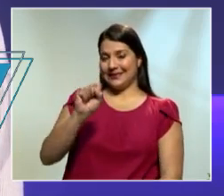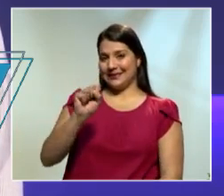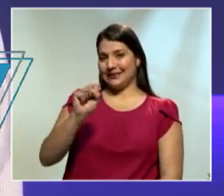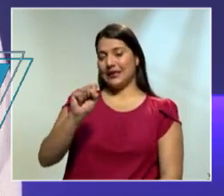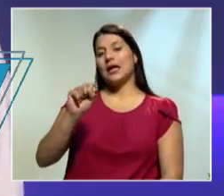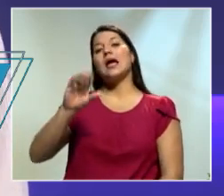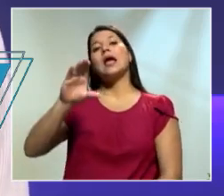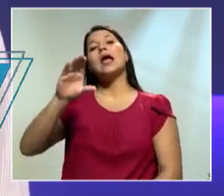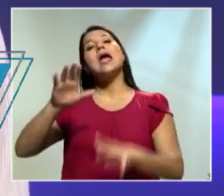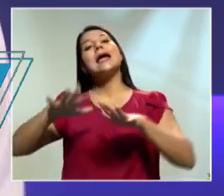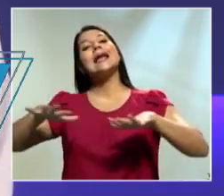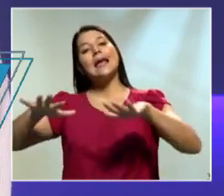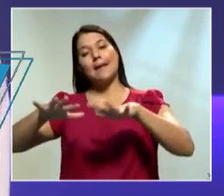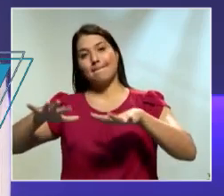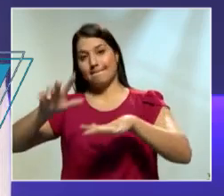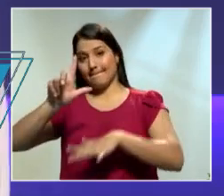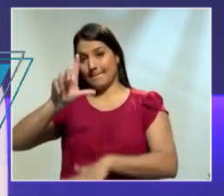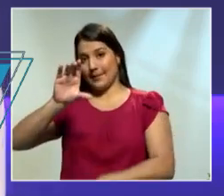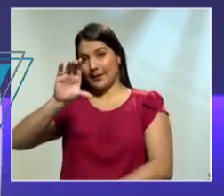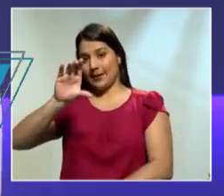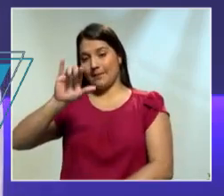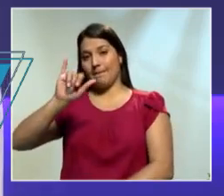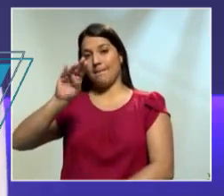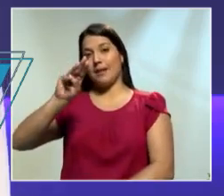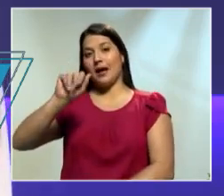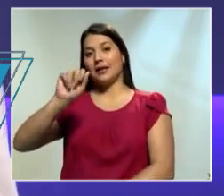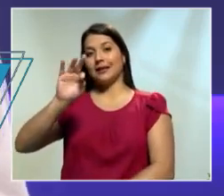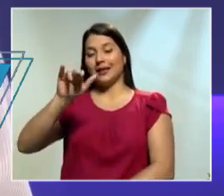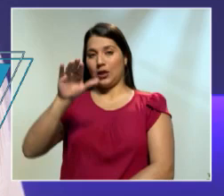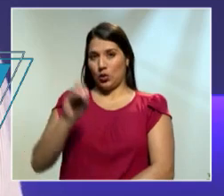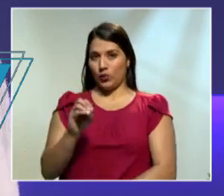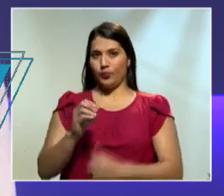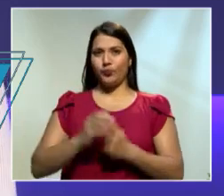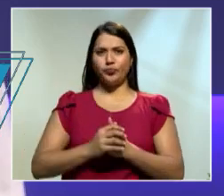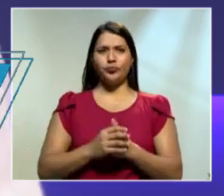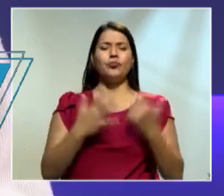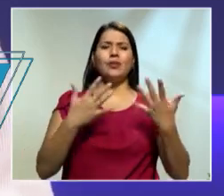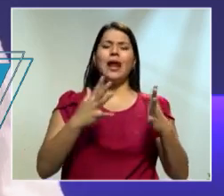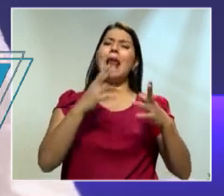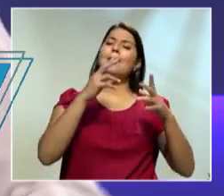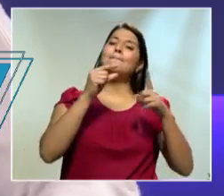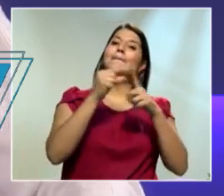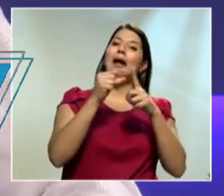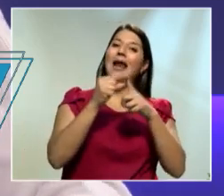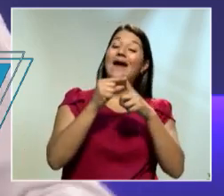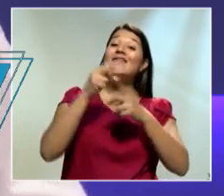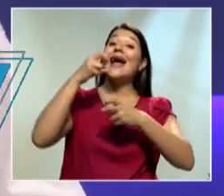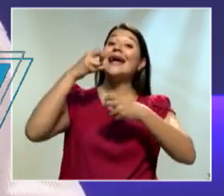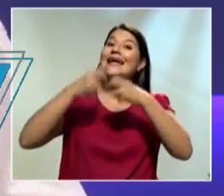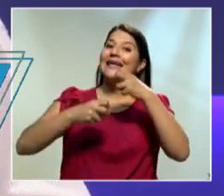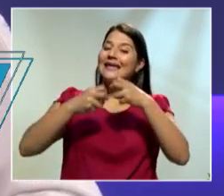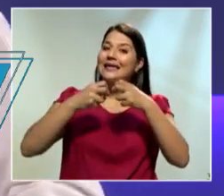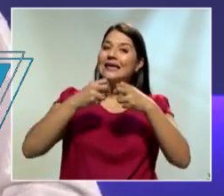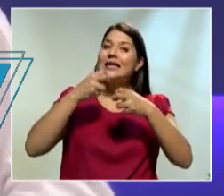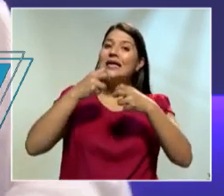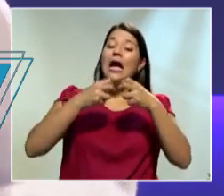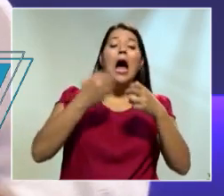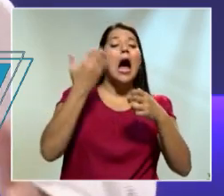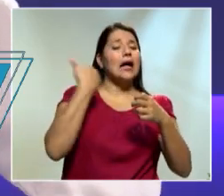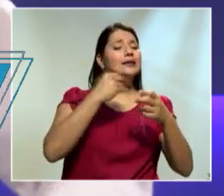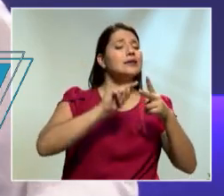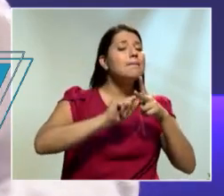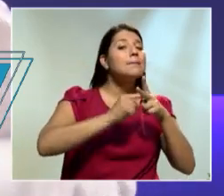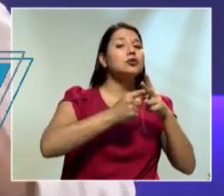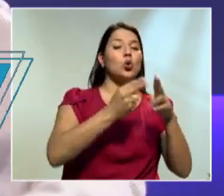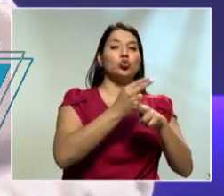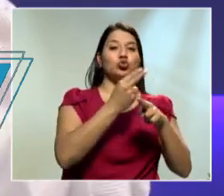Bueno, el concepto de cambio climático se comienza a usar hace 2 siglos, ya se comienza a decir que estamos sufriendo un cambio en el clima, que se están